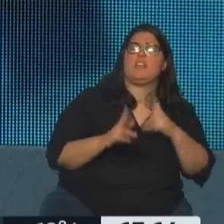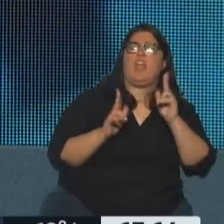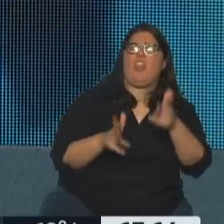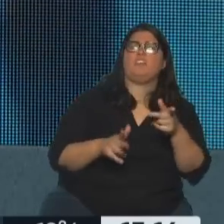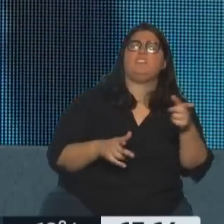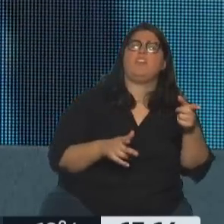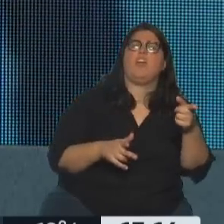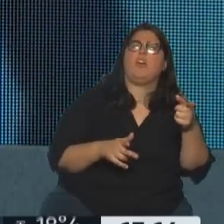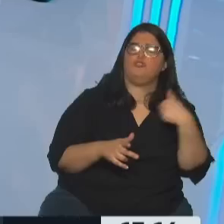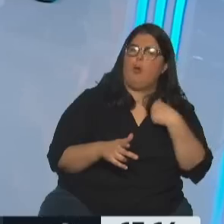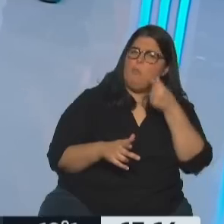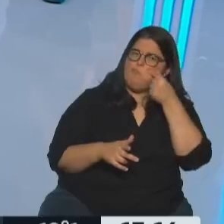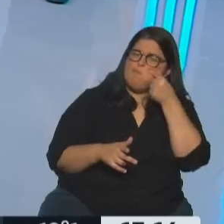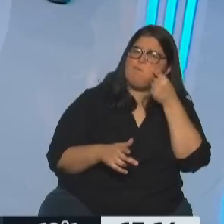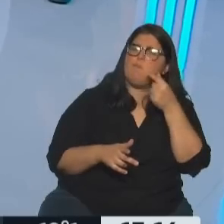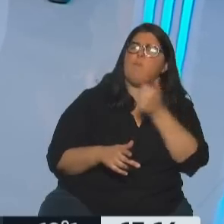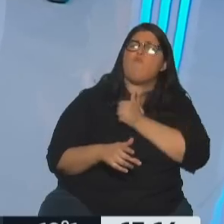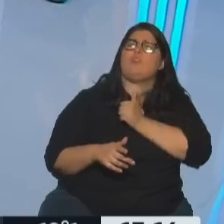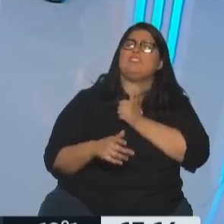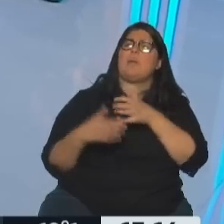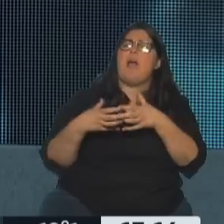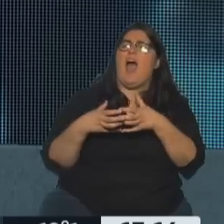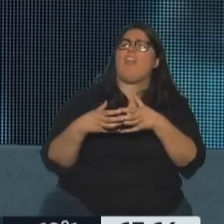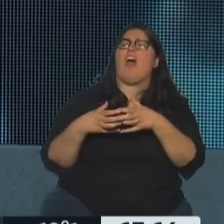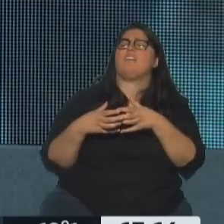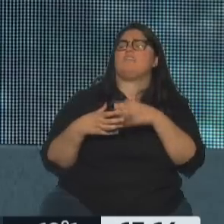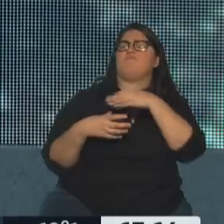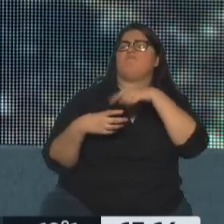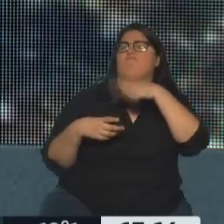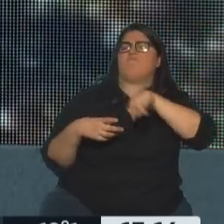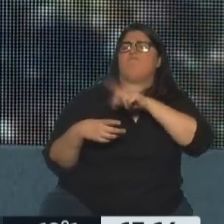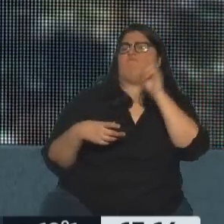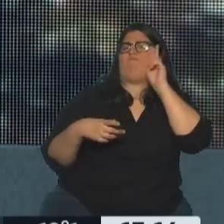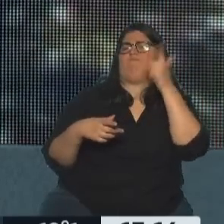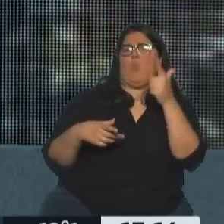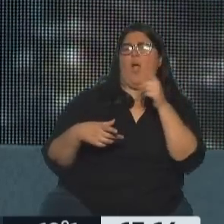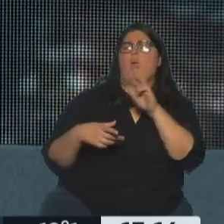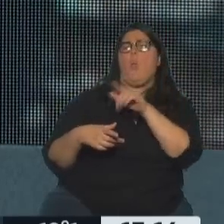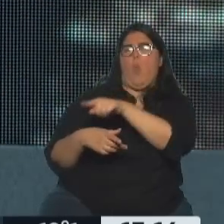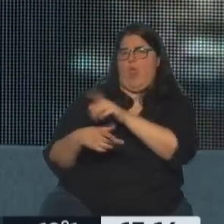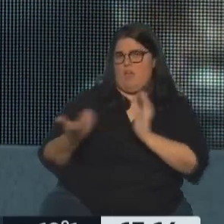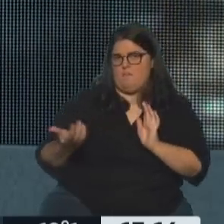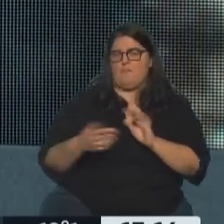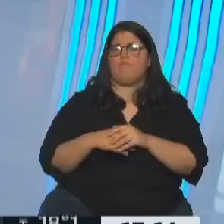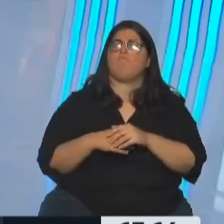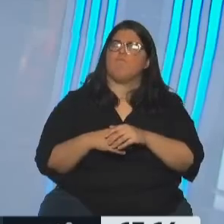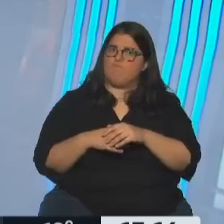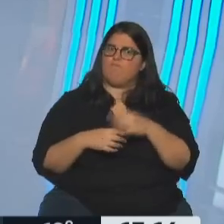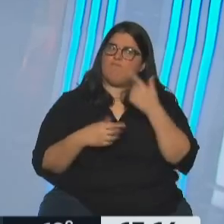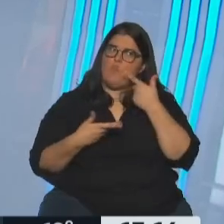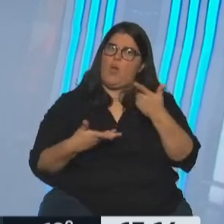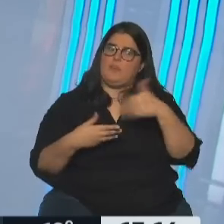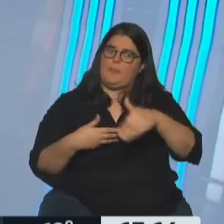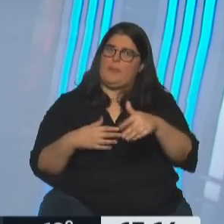una persona no respetada. Es decir, así mostrando las cartas un poco de la estrategia que se avecina, ¿no? Me parece que es un tema